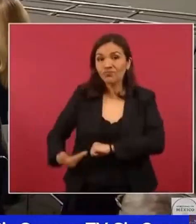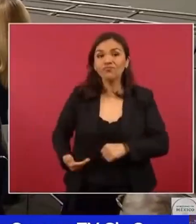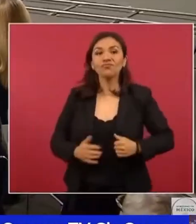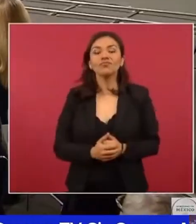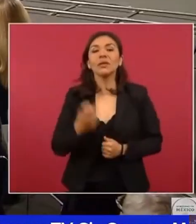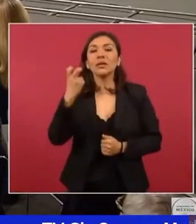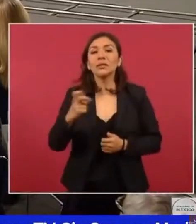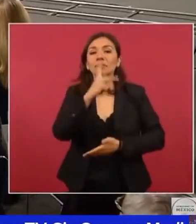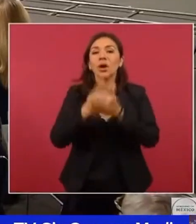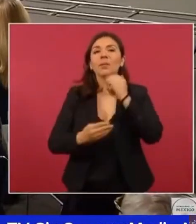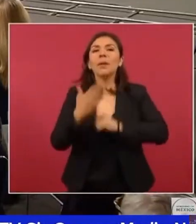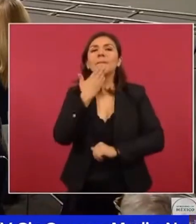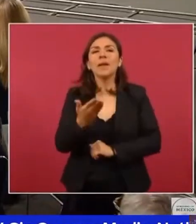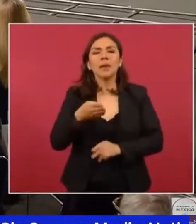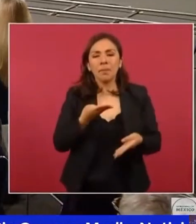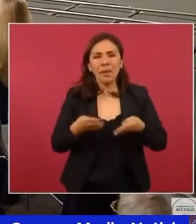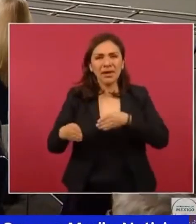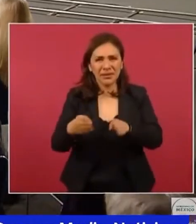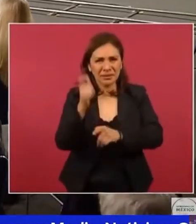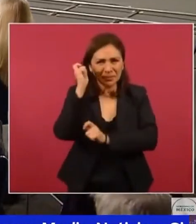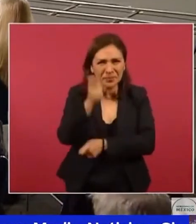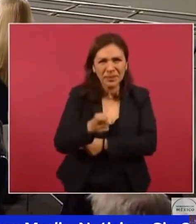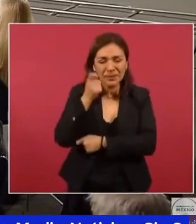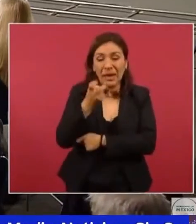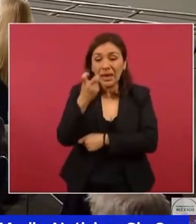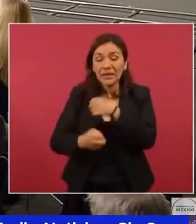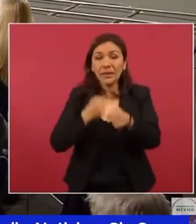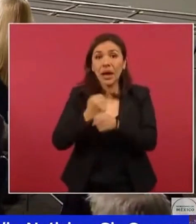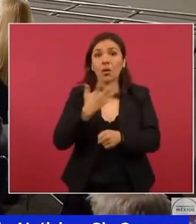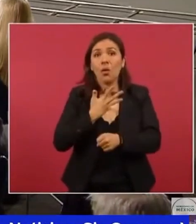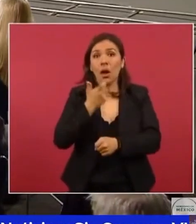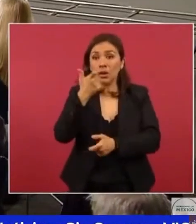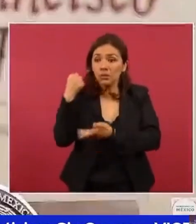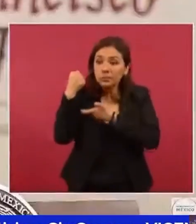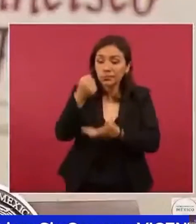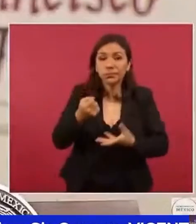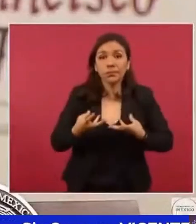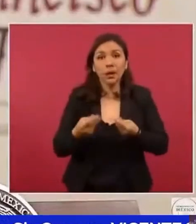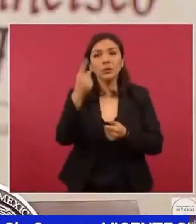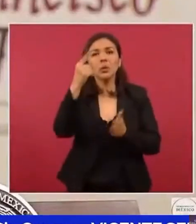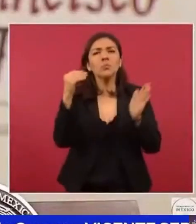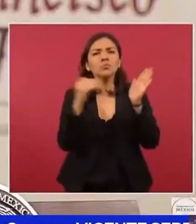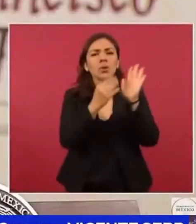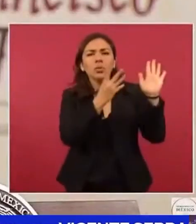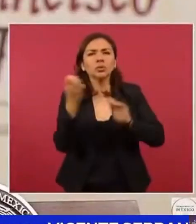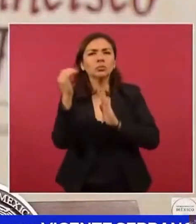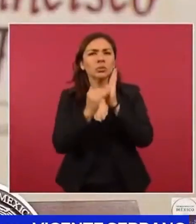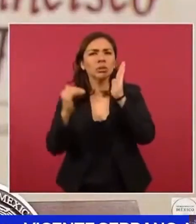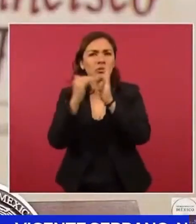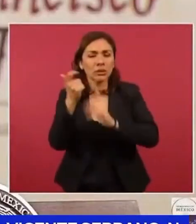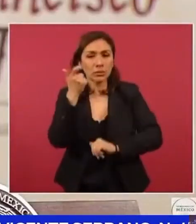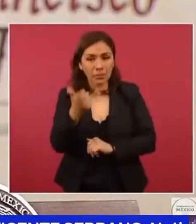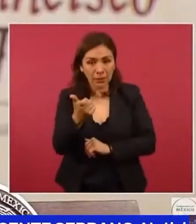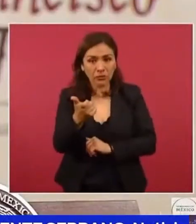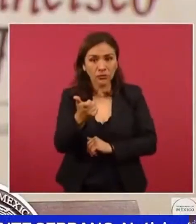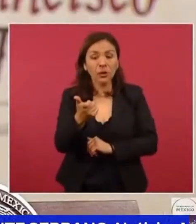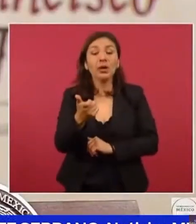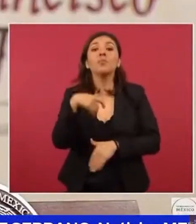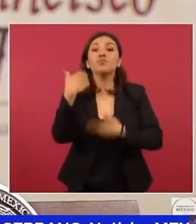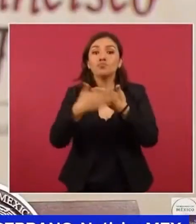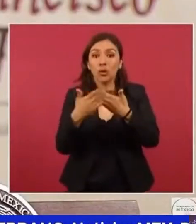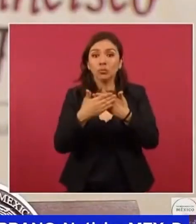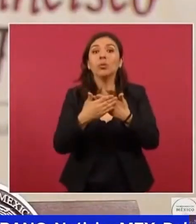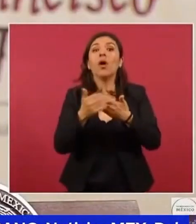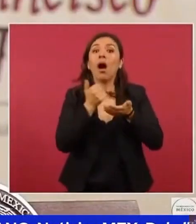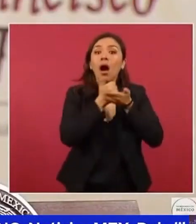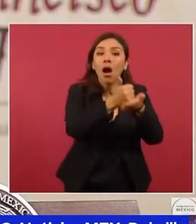En el programa Bien Pesca, este año va a una inversión de más de 1.400 millones de pesos y les va a llegar a